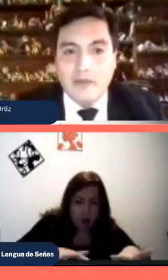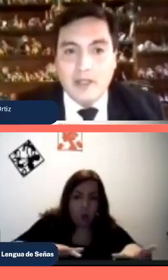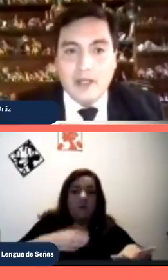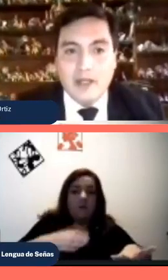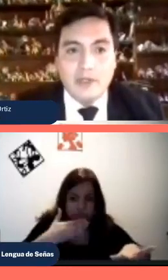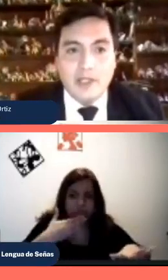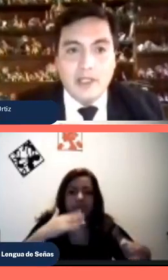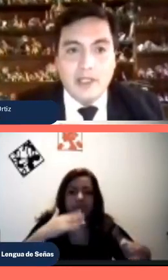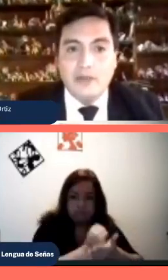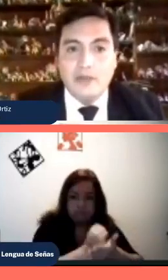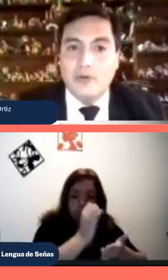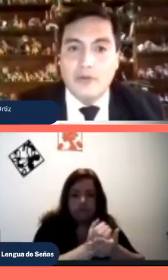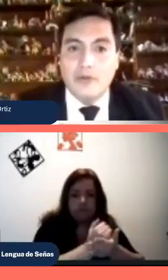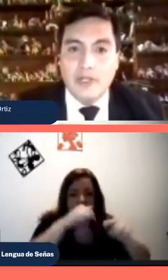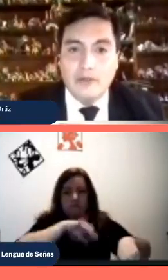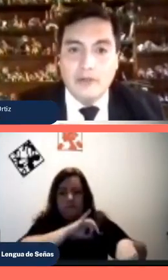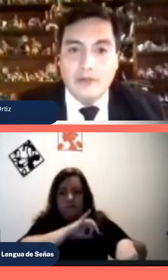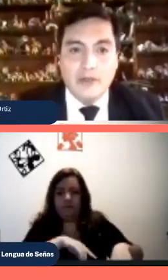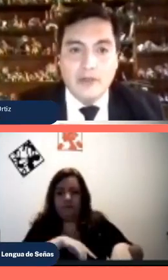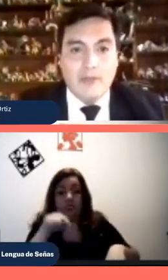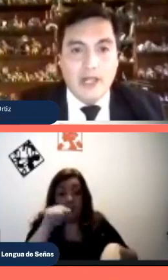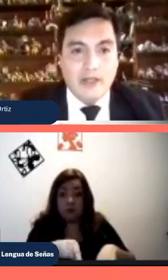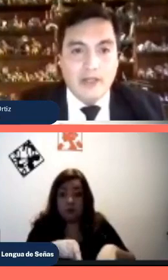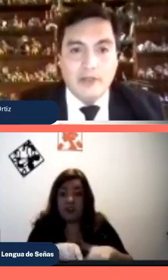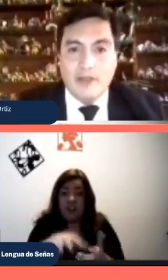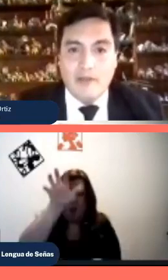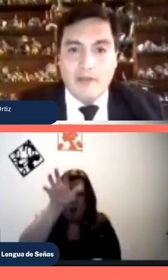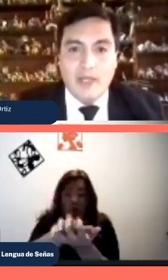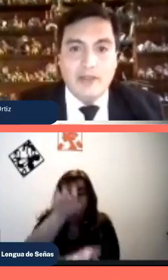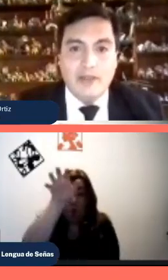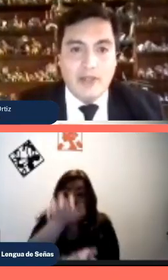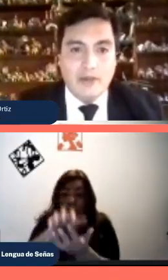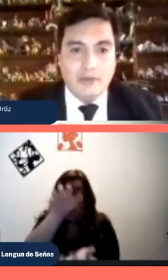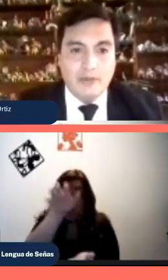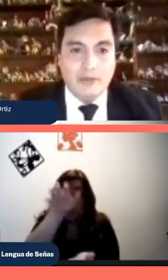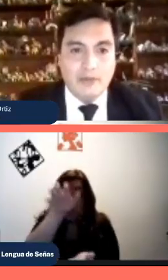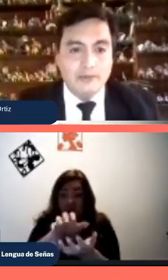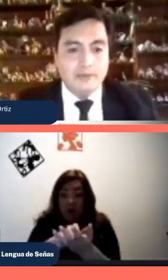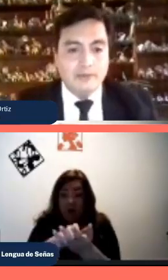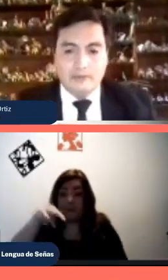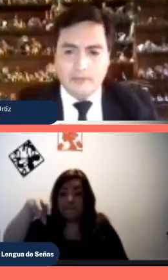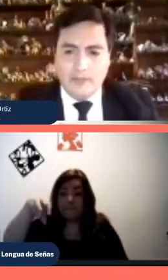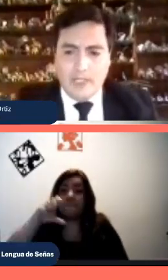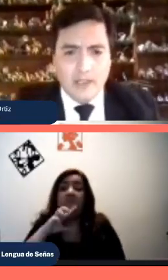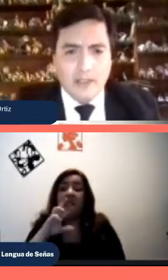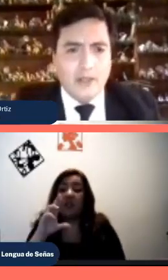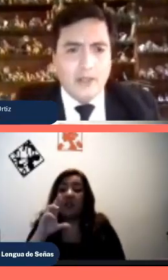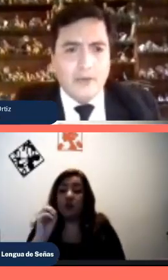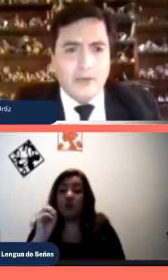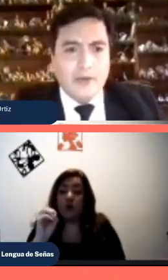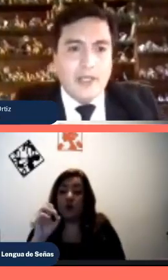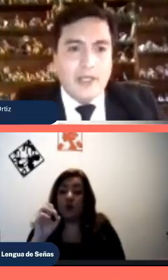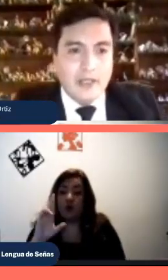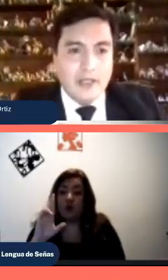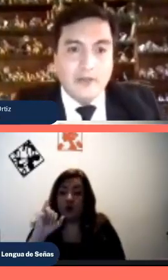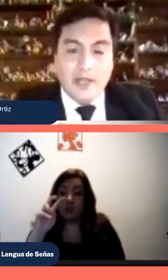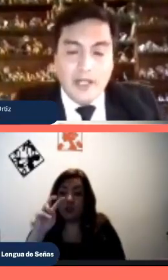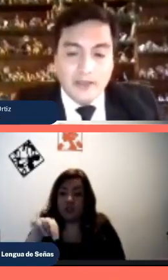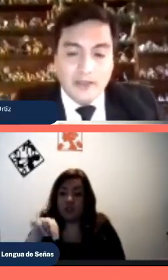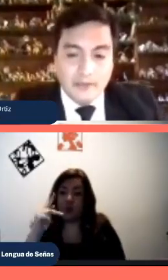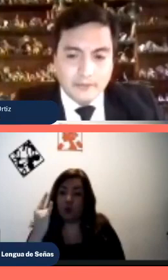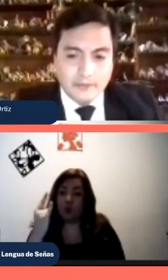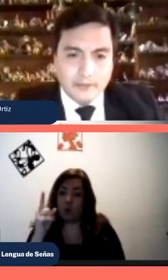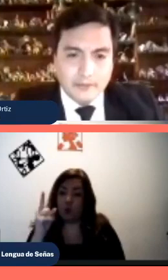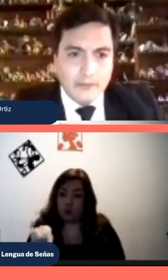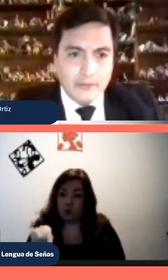esto que ven acá ustedes es un cocodrilo marino que se llama Metriorhynchus. Este se descubrió en